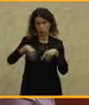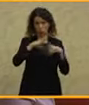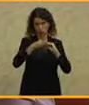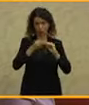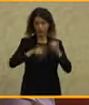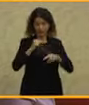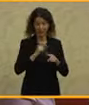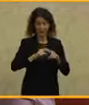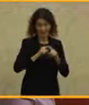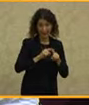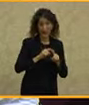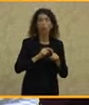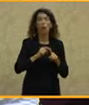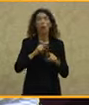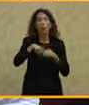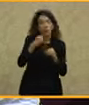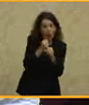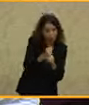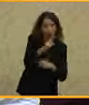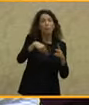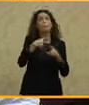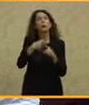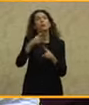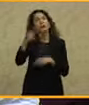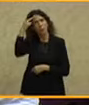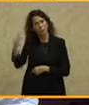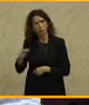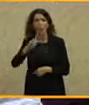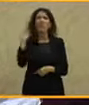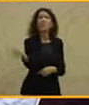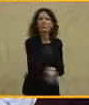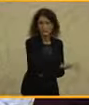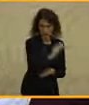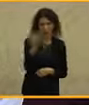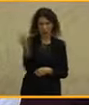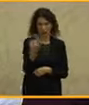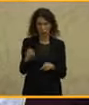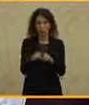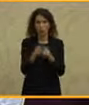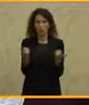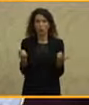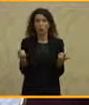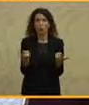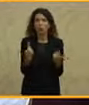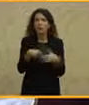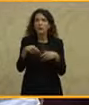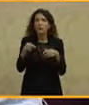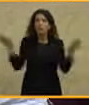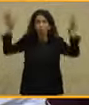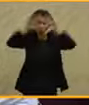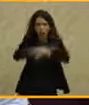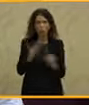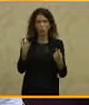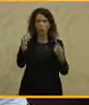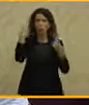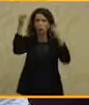las características del puesto laboral y desde el respeto a la diversidad. Nunca se vio tanta materia en la noche, ni